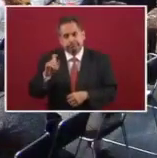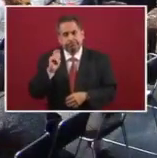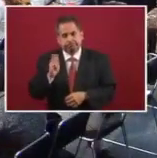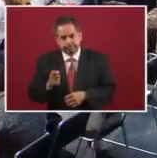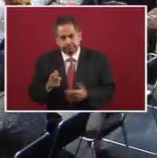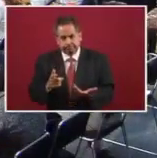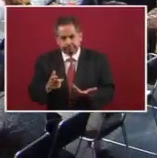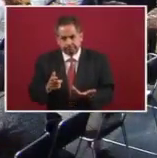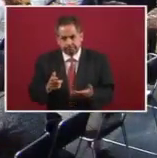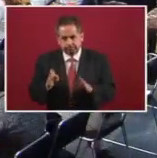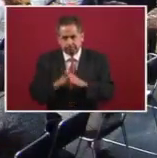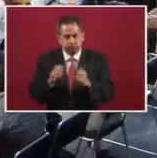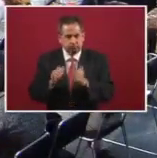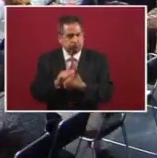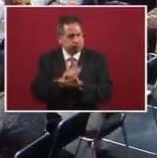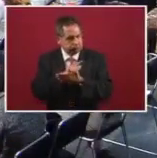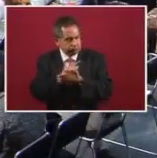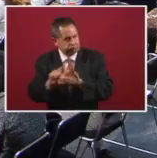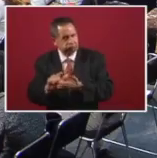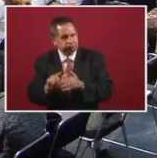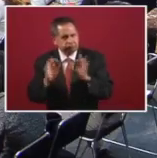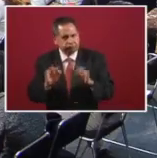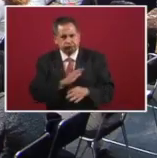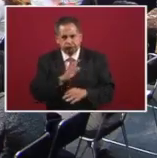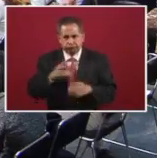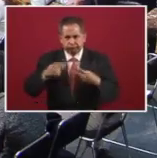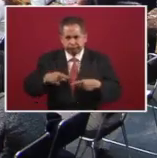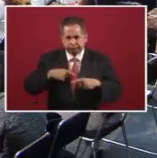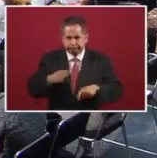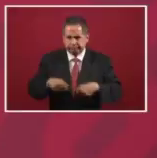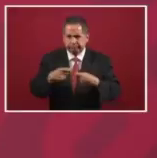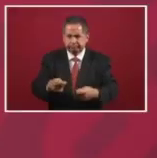agua de calidad para la gente.